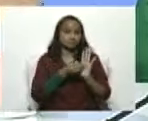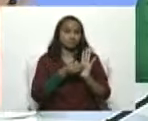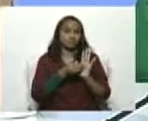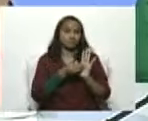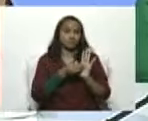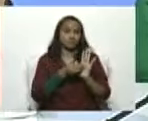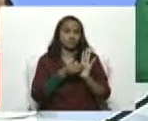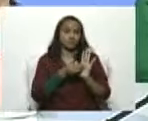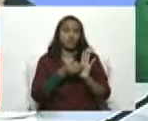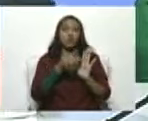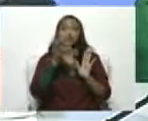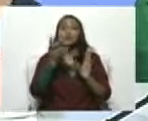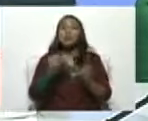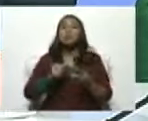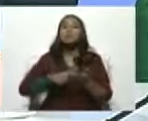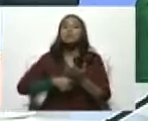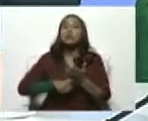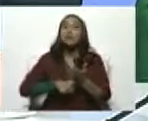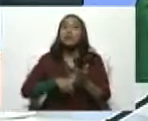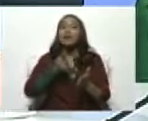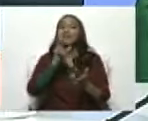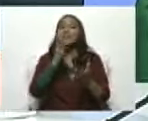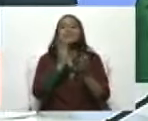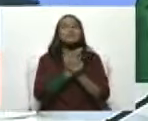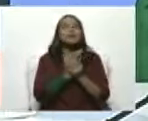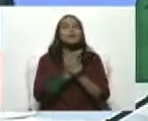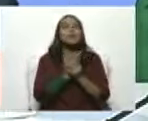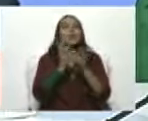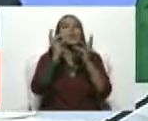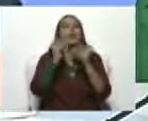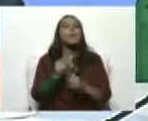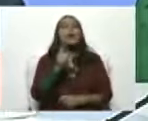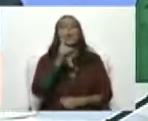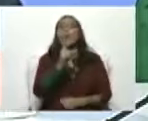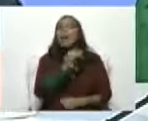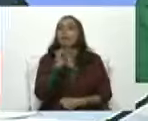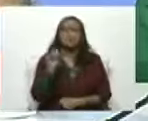cédula solo puede registrar y contar una sola vez.